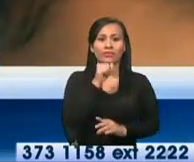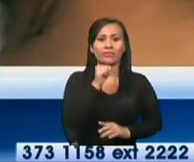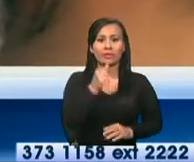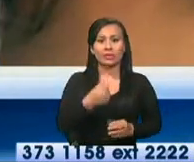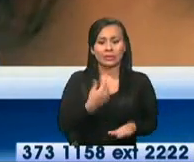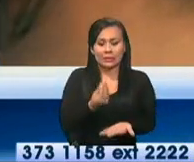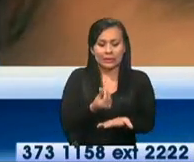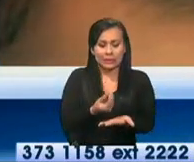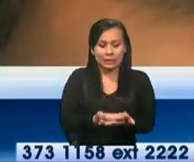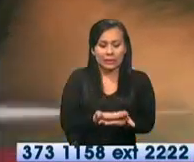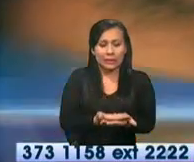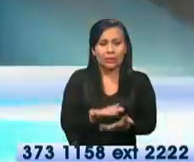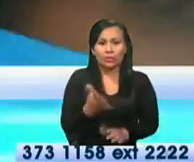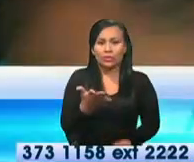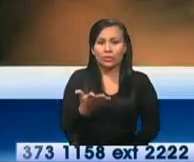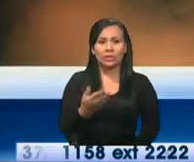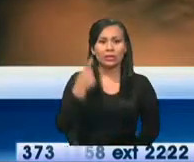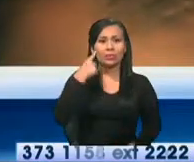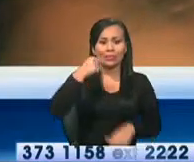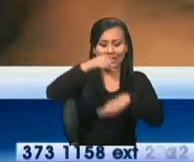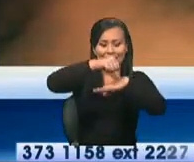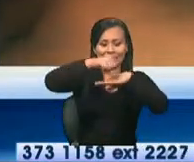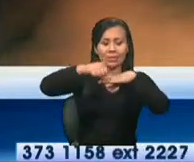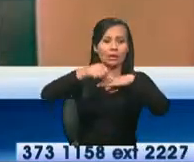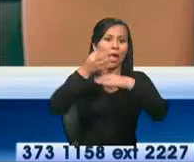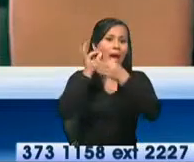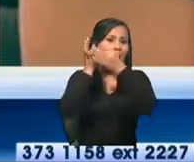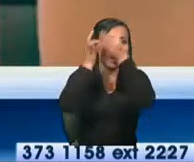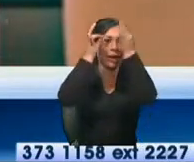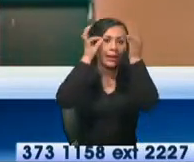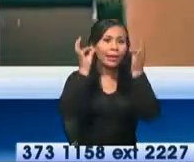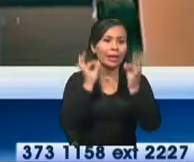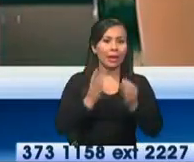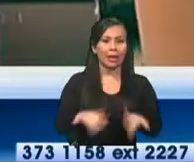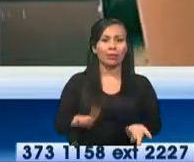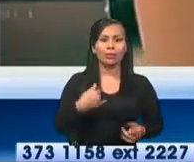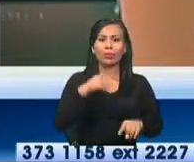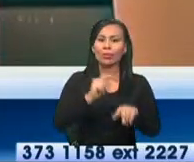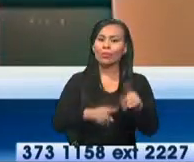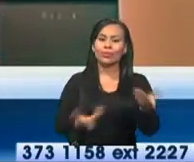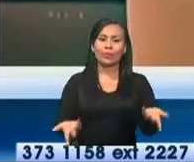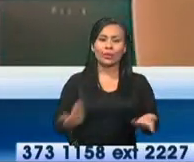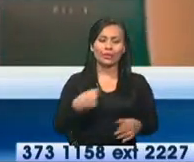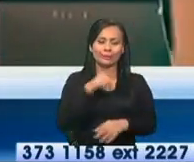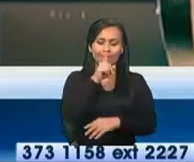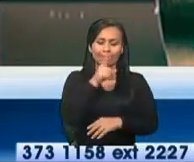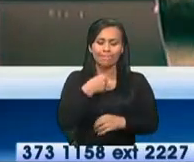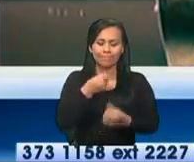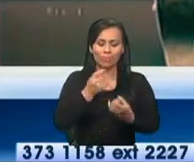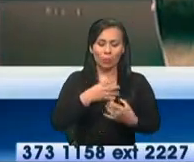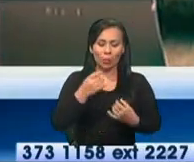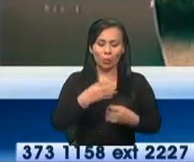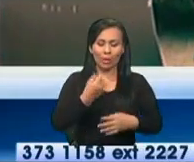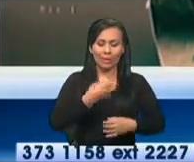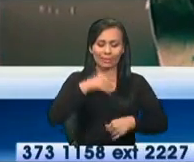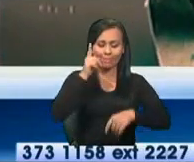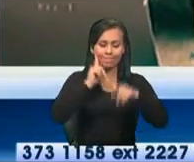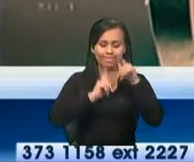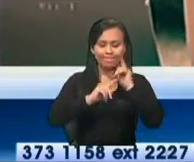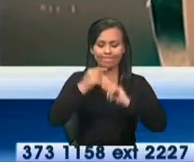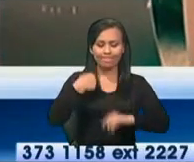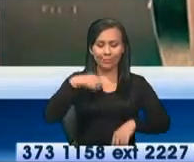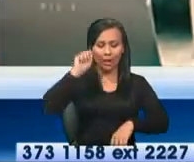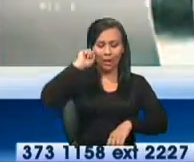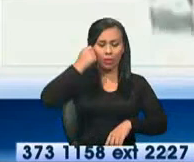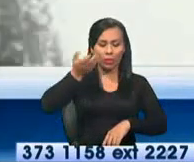recursos para una operación que borre la marca de aquella madrugada. Entre el pesar y los recuerdos, le preocupa